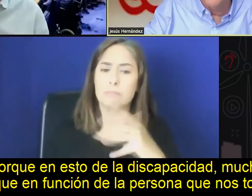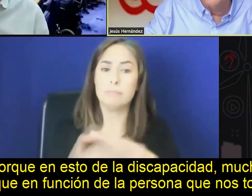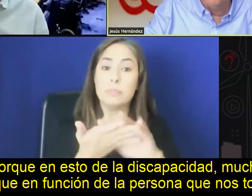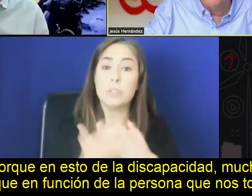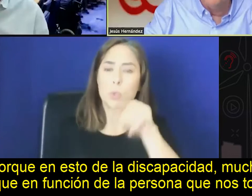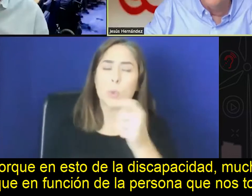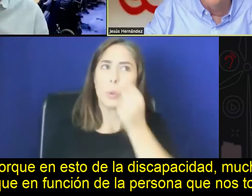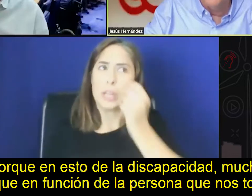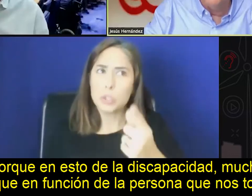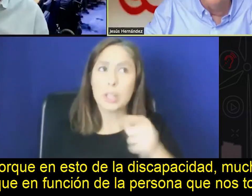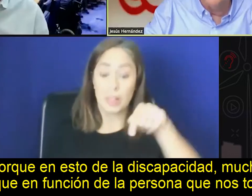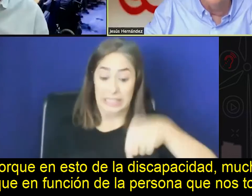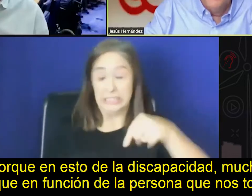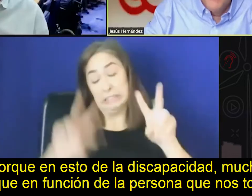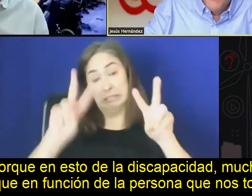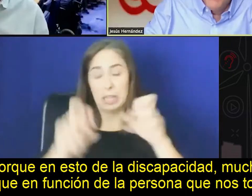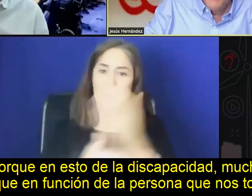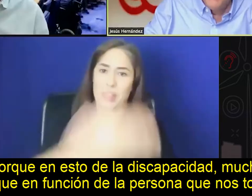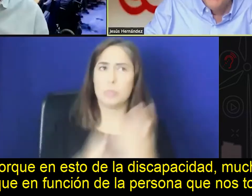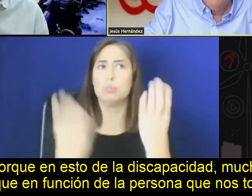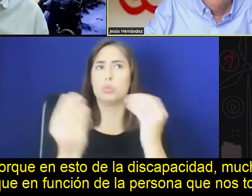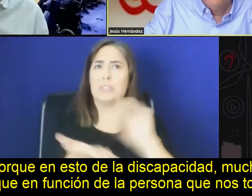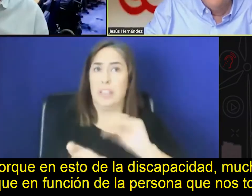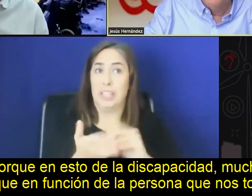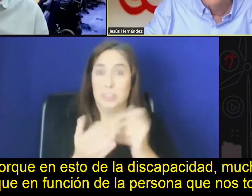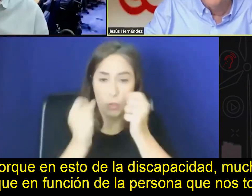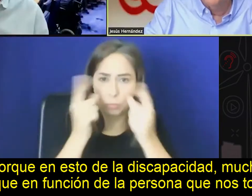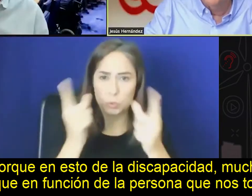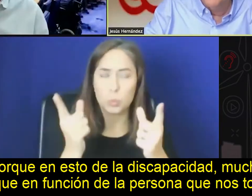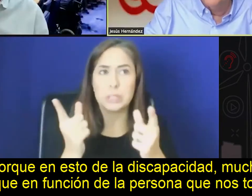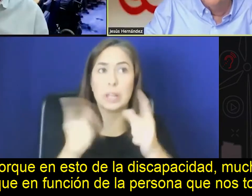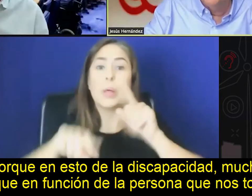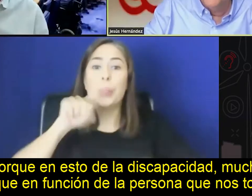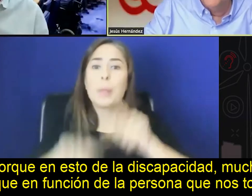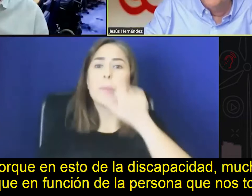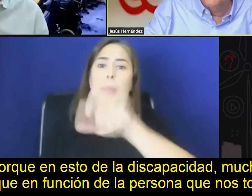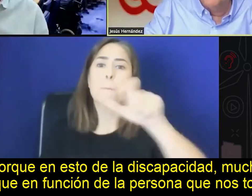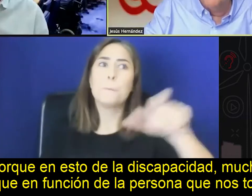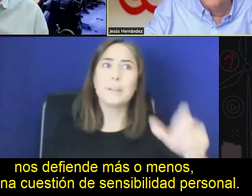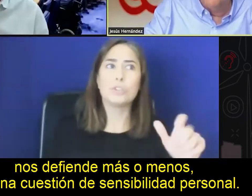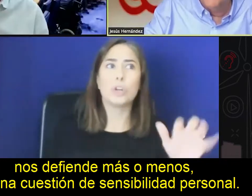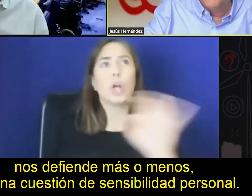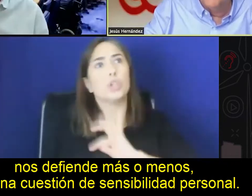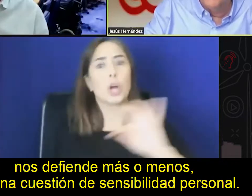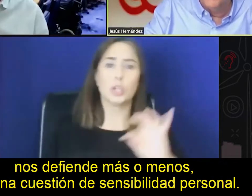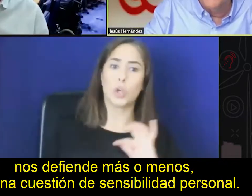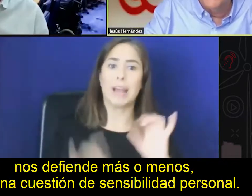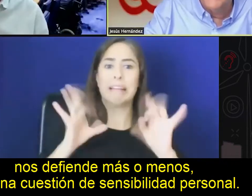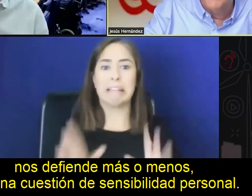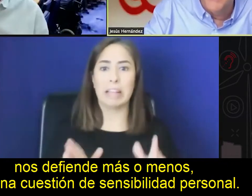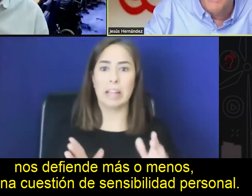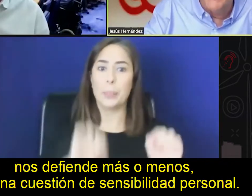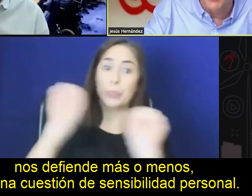la discapacidad muchas veces lo notamos, que en función de la persona que nos toca se lo toma, nos defiende más o nos defiende menos? Es una cuestión